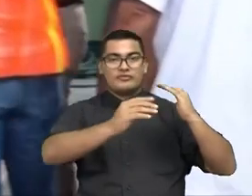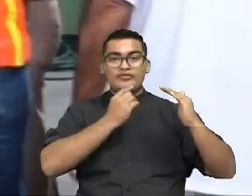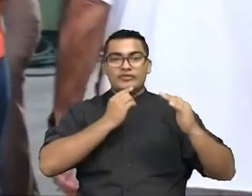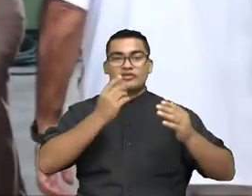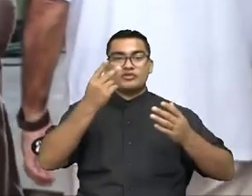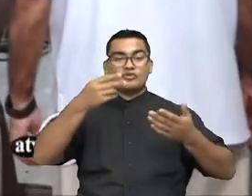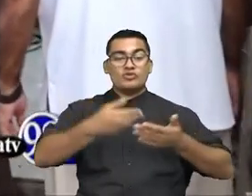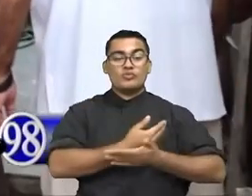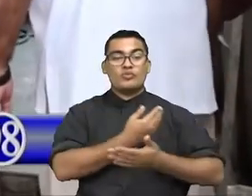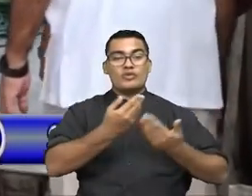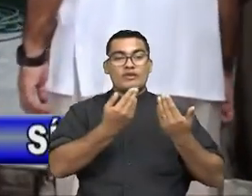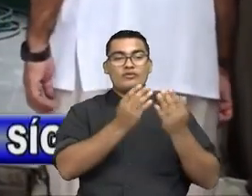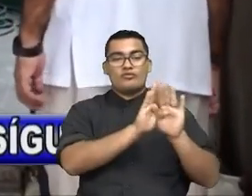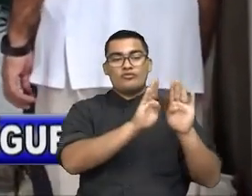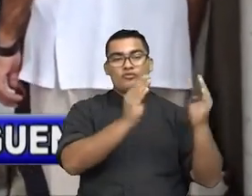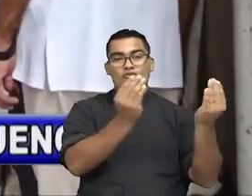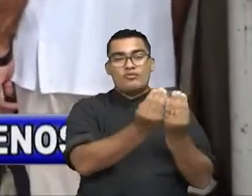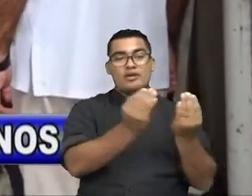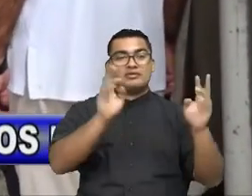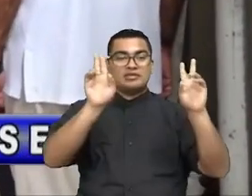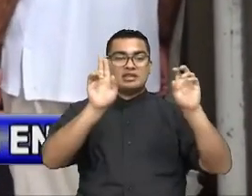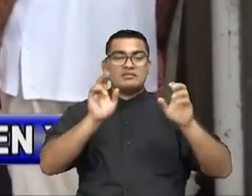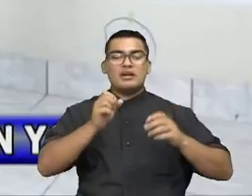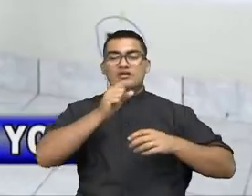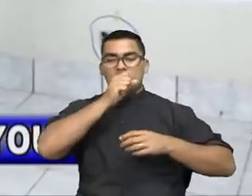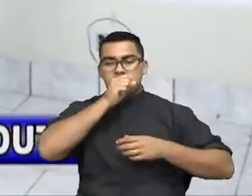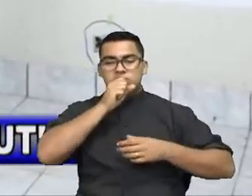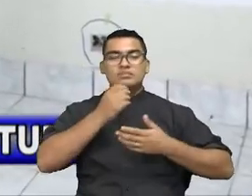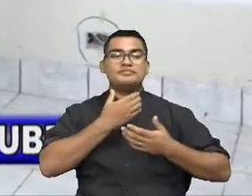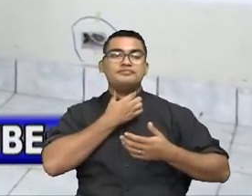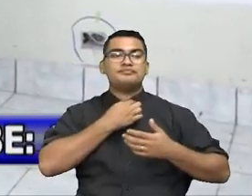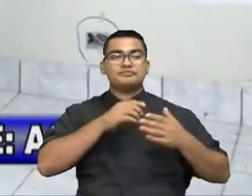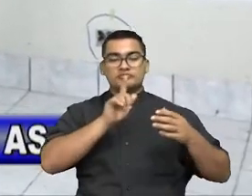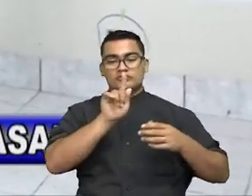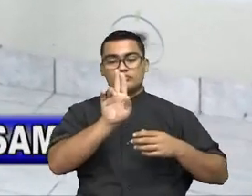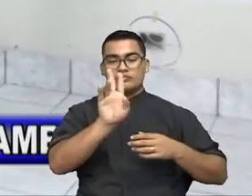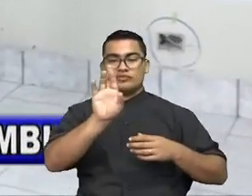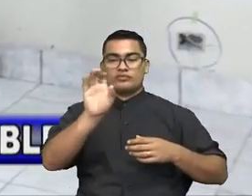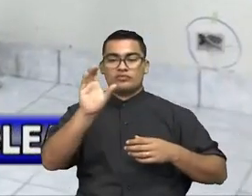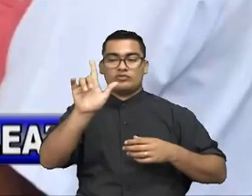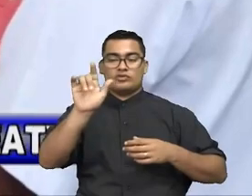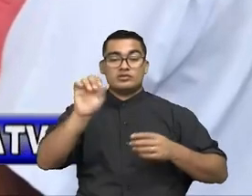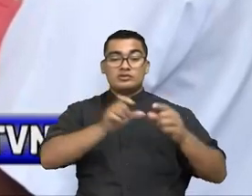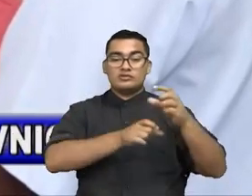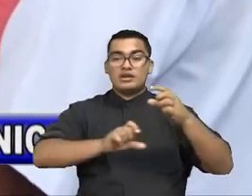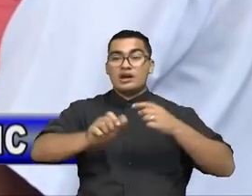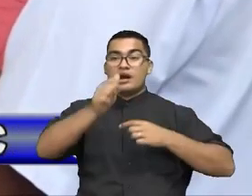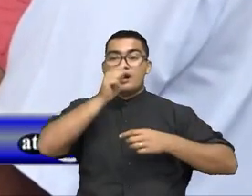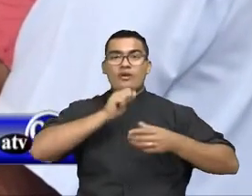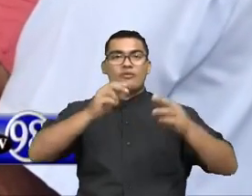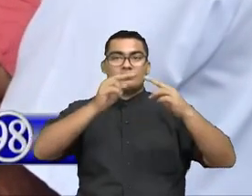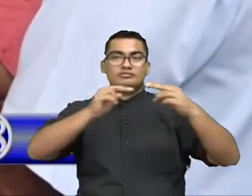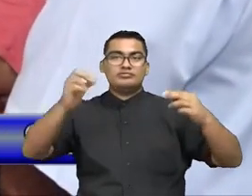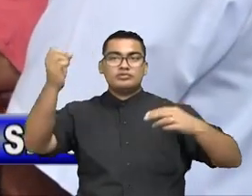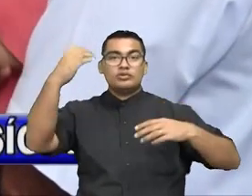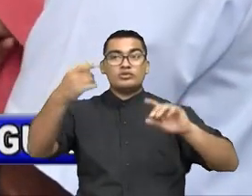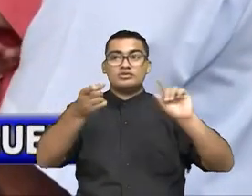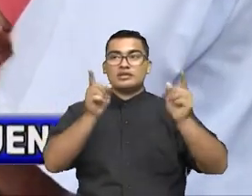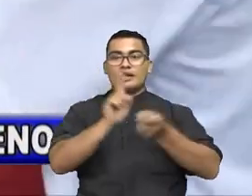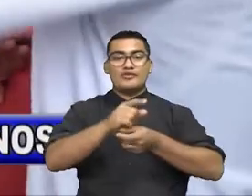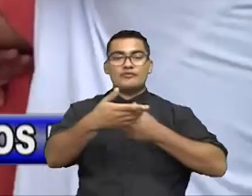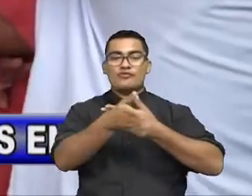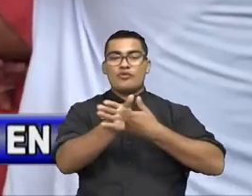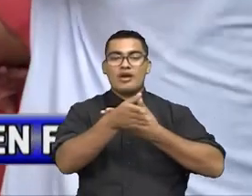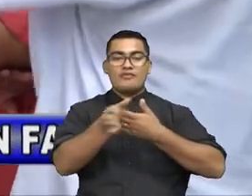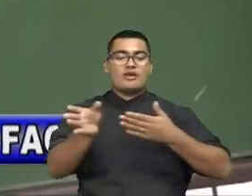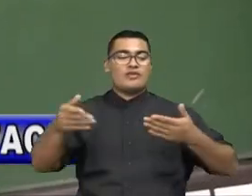la atención de la tuberculosis, rehabilitando todo el sistema eléctrico y agua potable, paredes y cambios de puertas, además